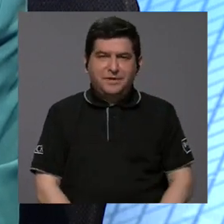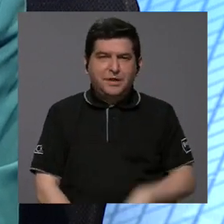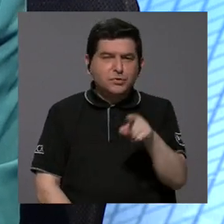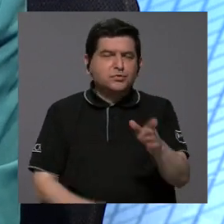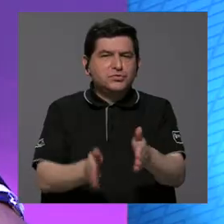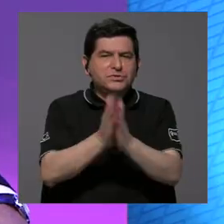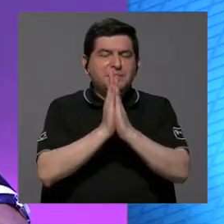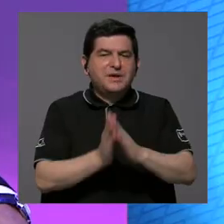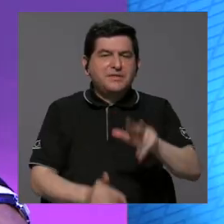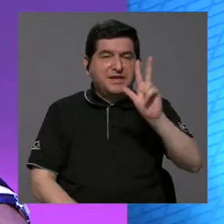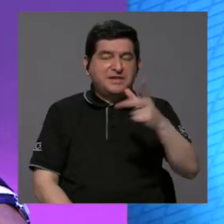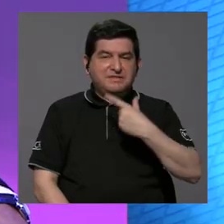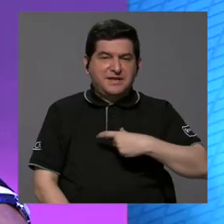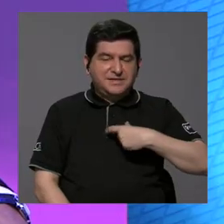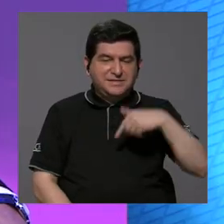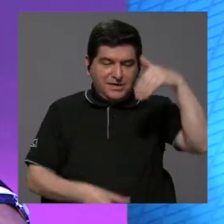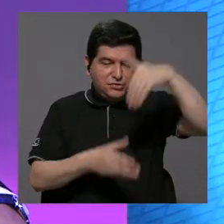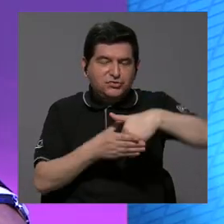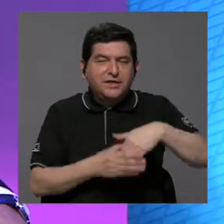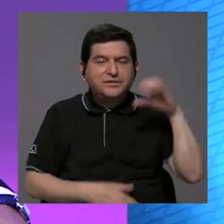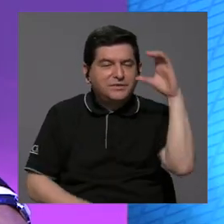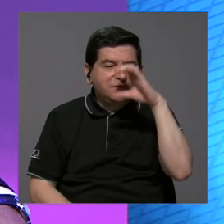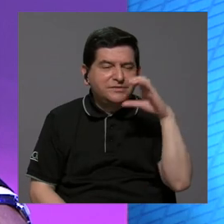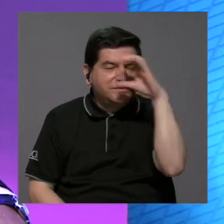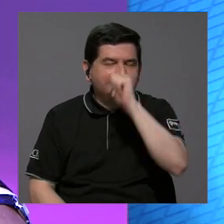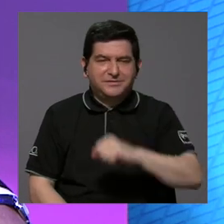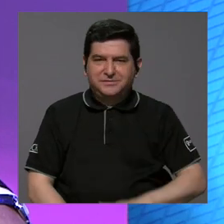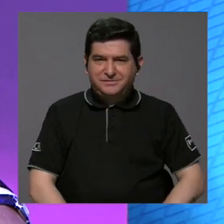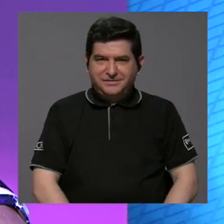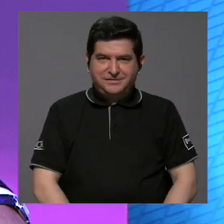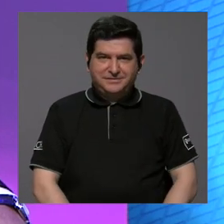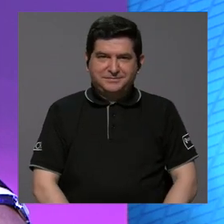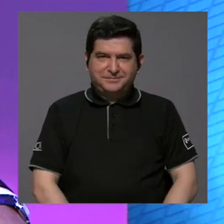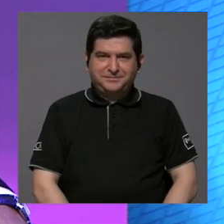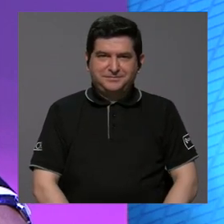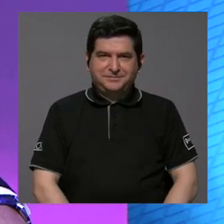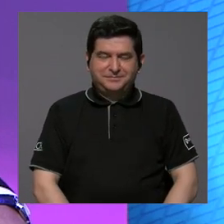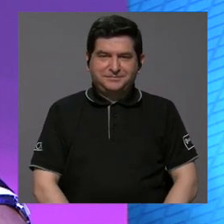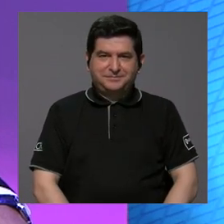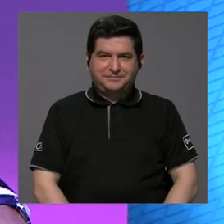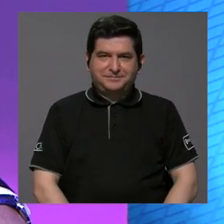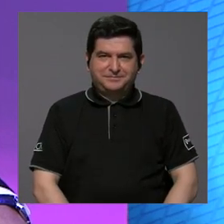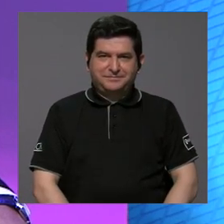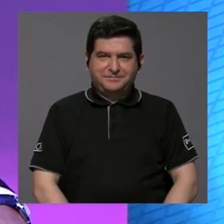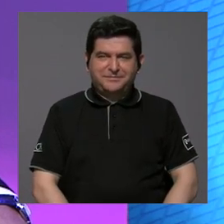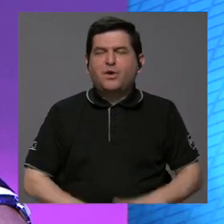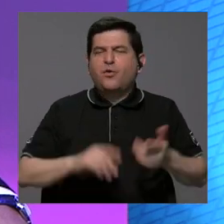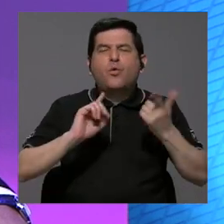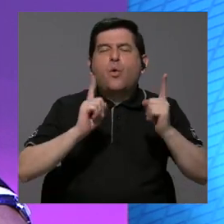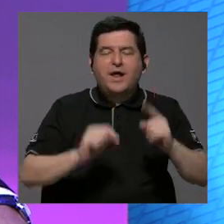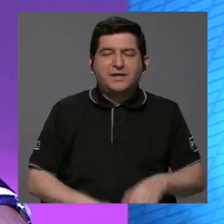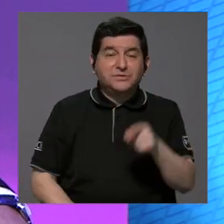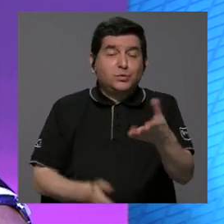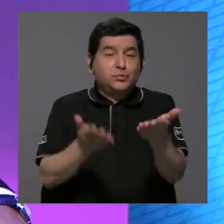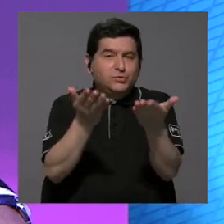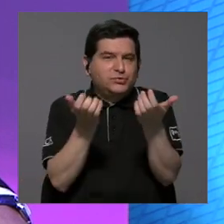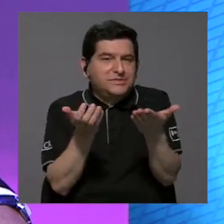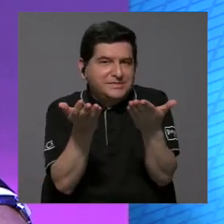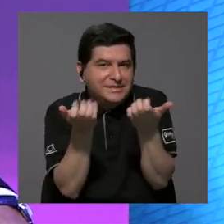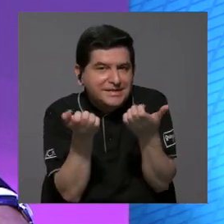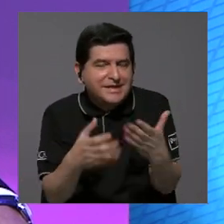podrías pedir tres deseos dentro de esa exploración verdad Cuáles serían esos deseos que te gustaría